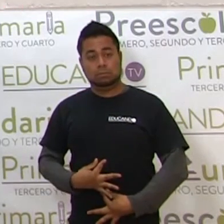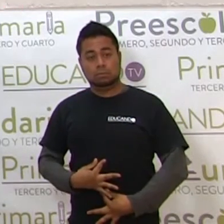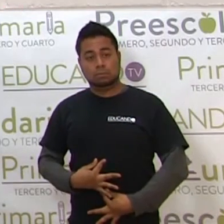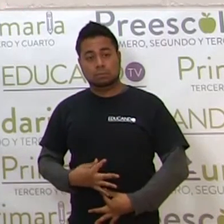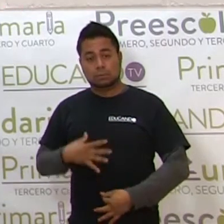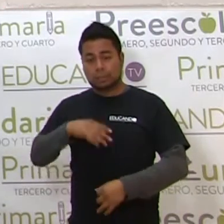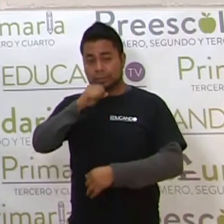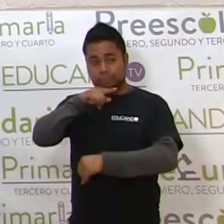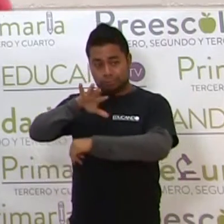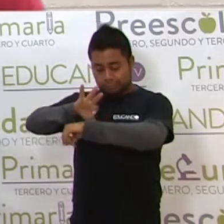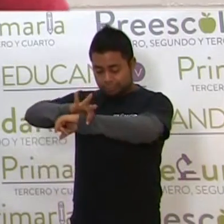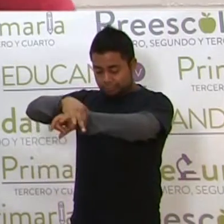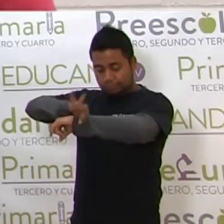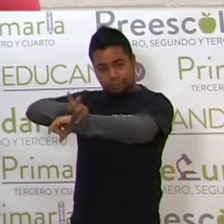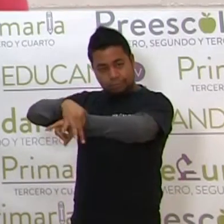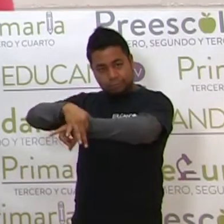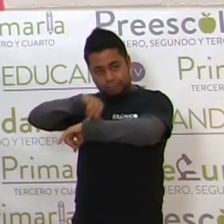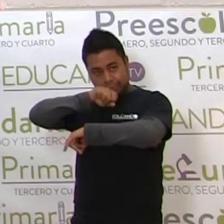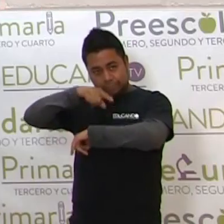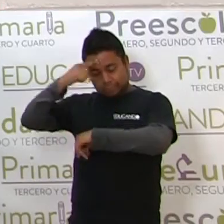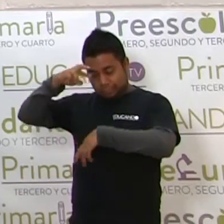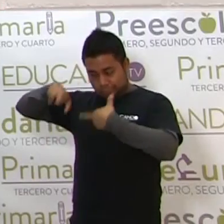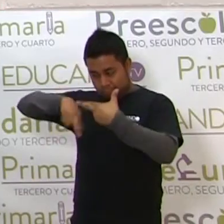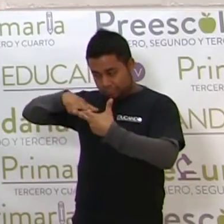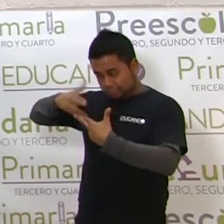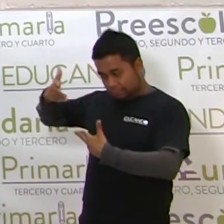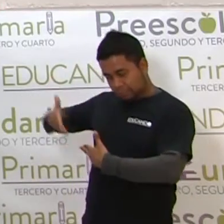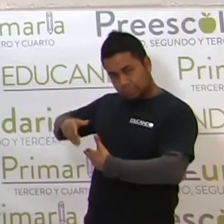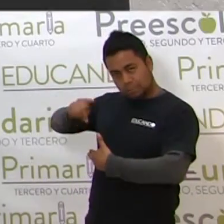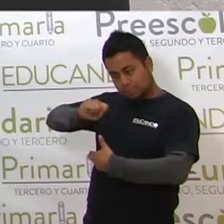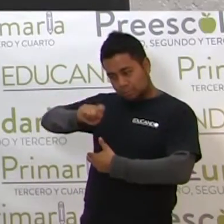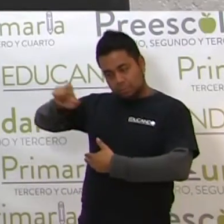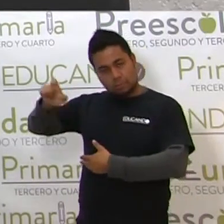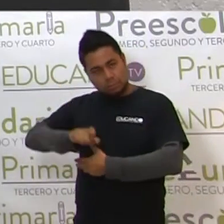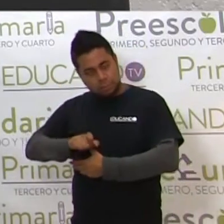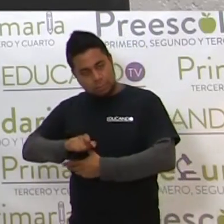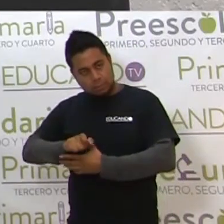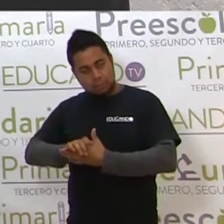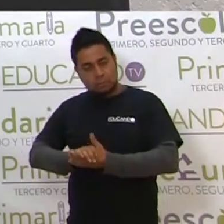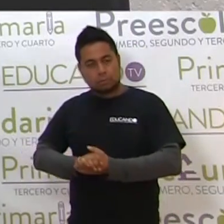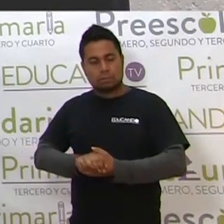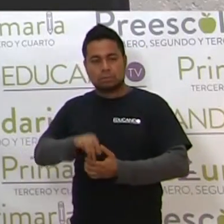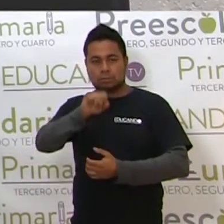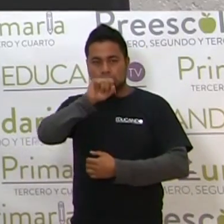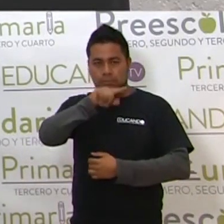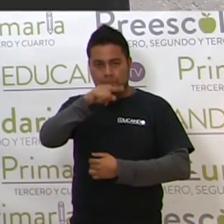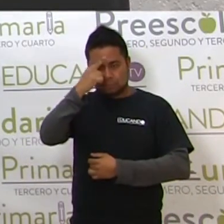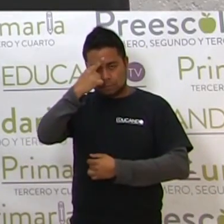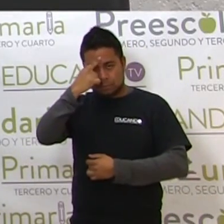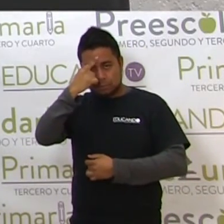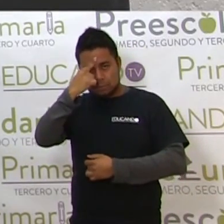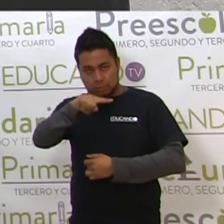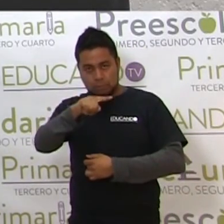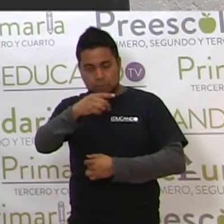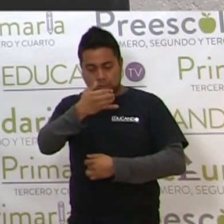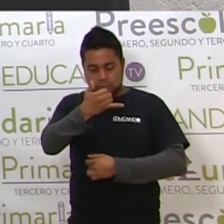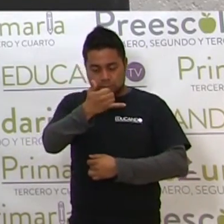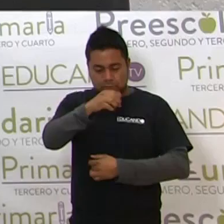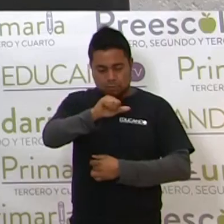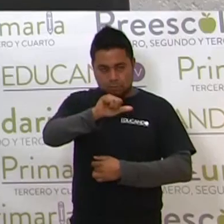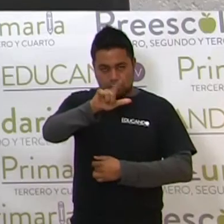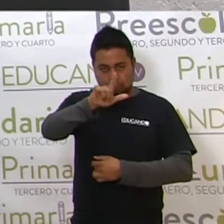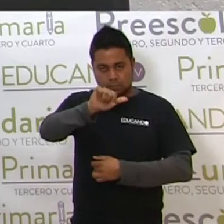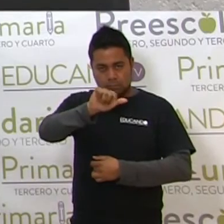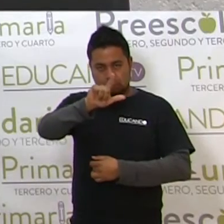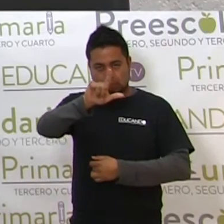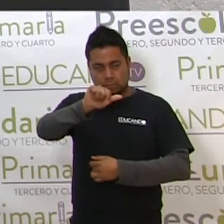las pulseras esta sería de la región de tustepec y aquí tenemos el de yalala como más